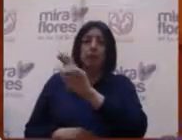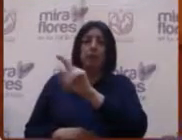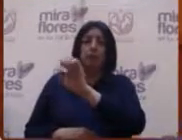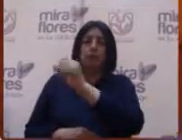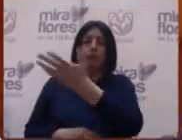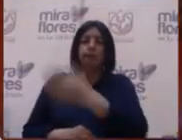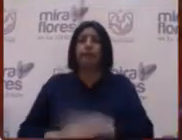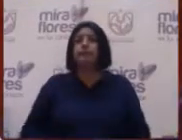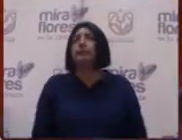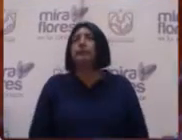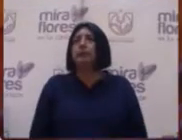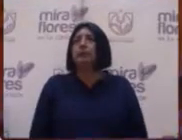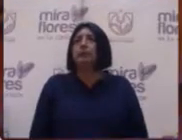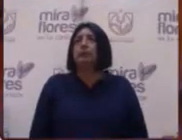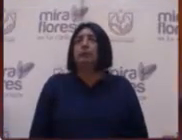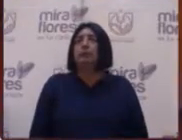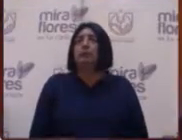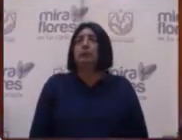palabra.